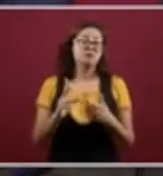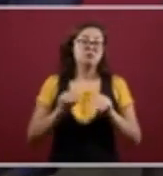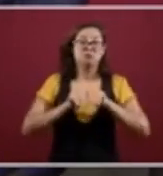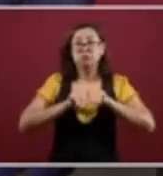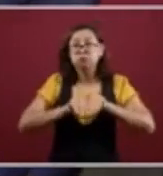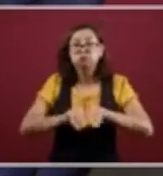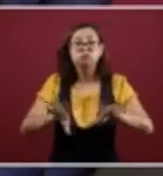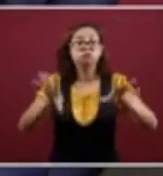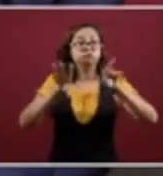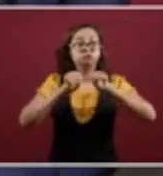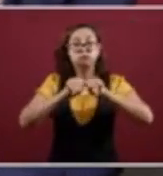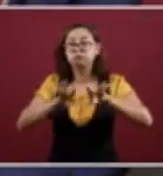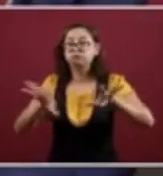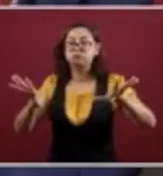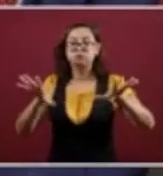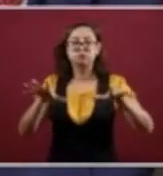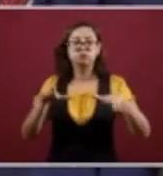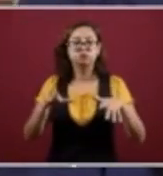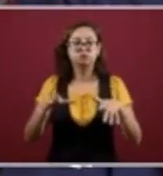todo esto sirve para